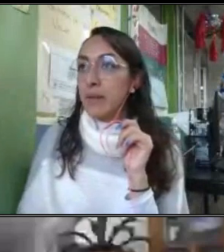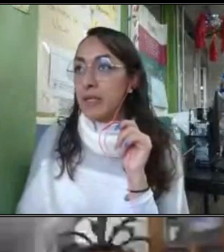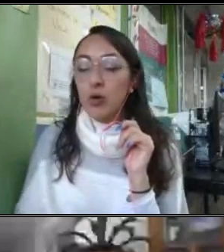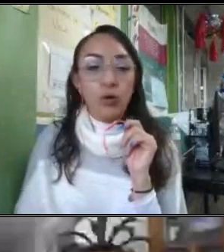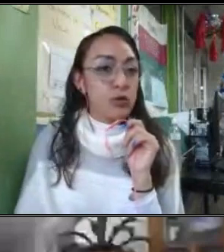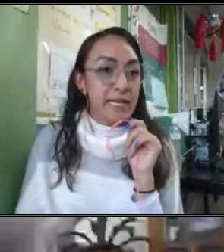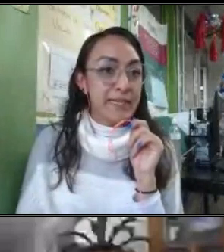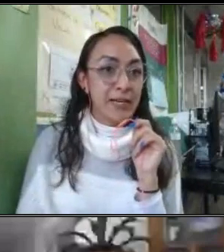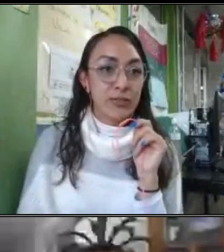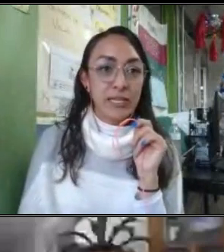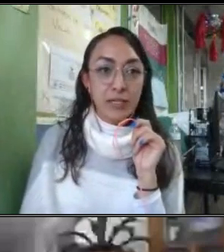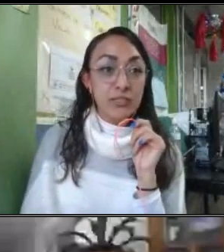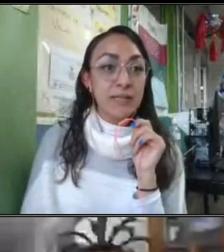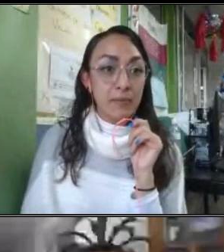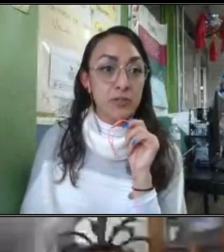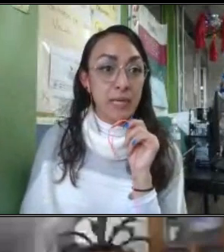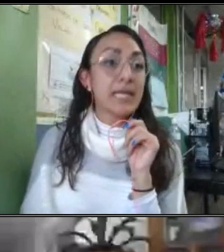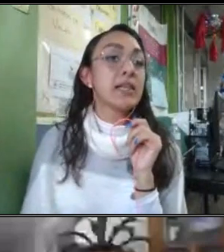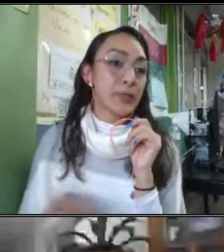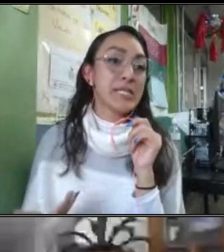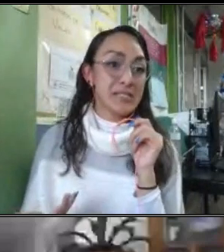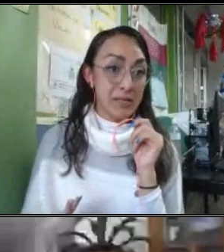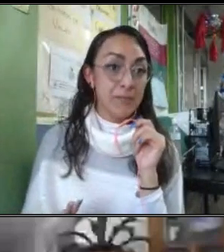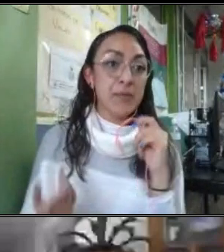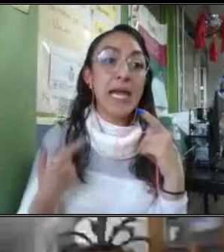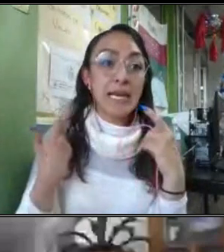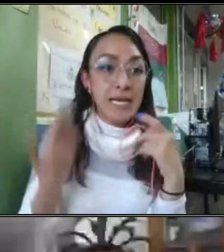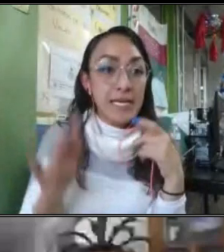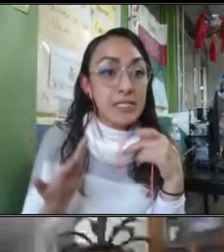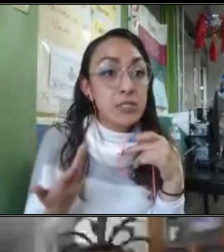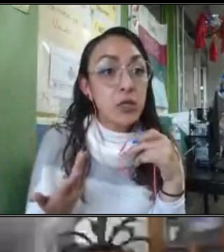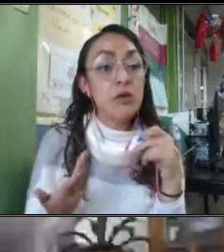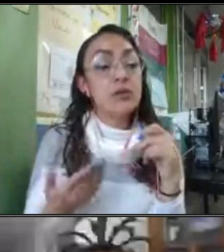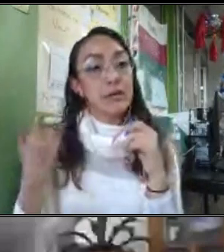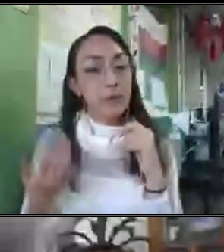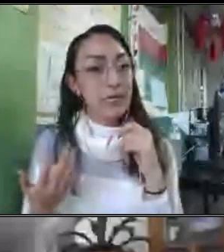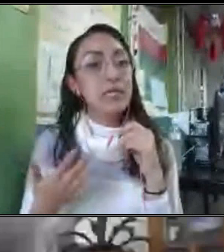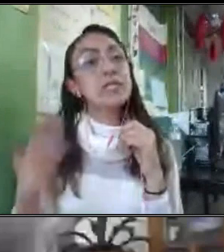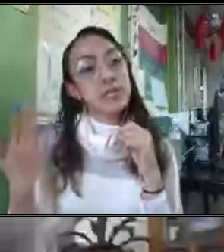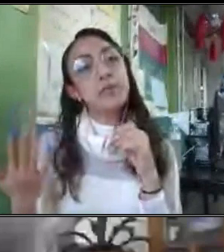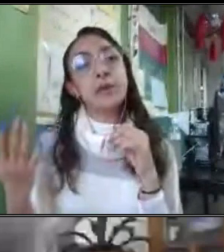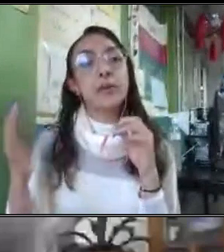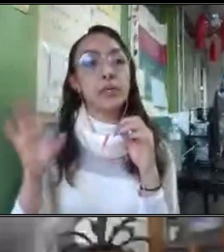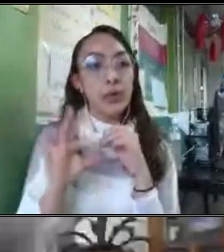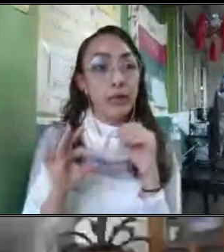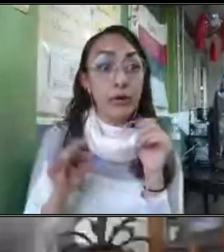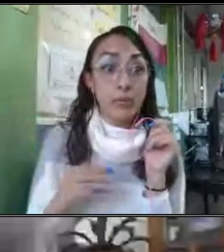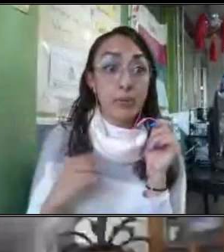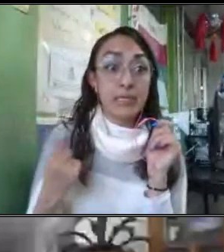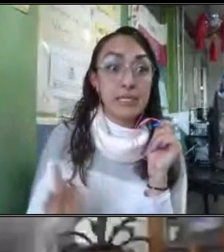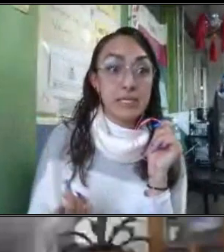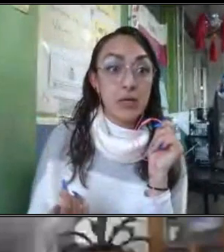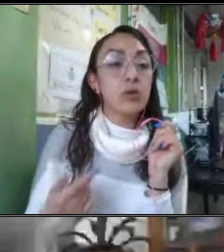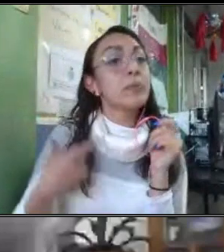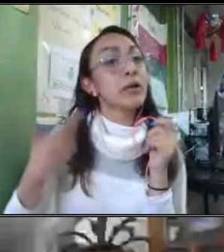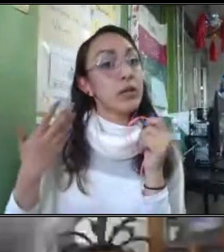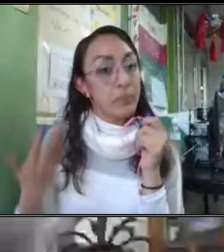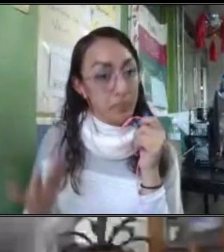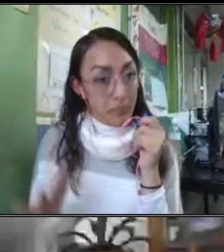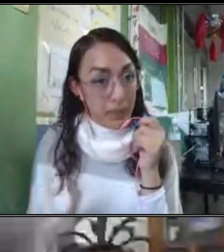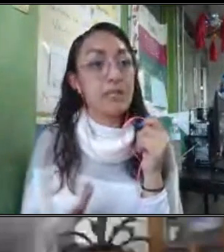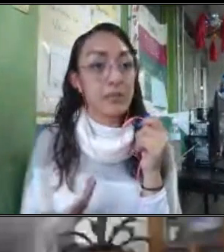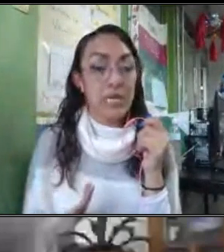amiga o el amigo docente con el que nos llevamos bien, entonces sí, el gesto de amabilidad siempre va vinculado con la parte del saludo,